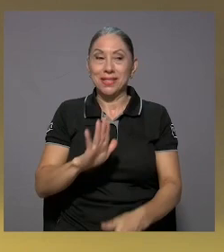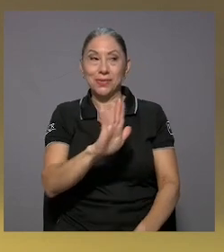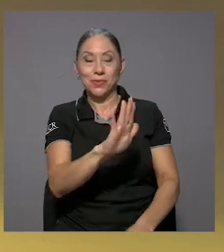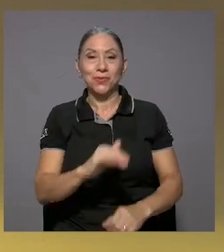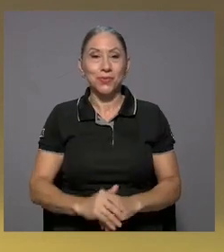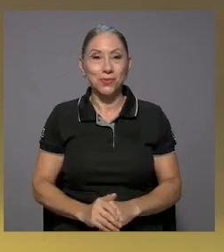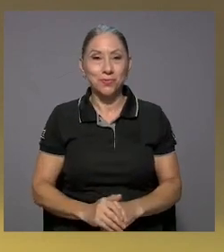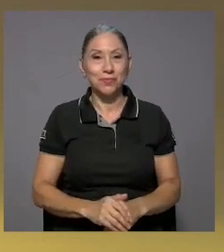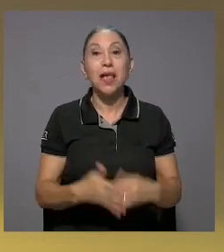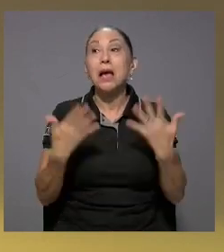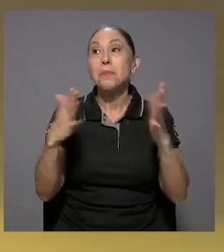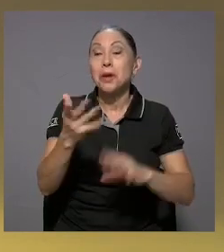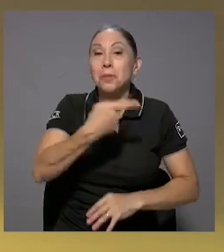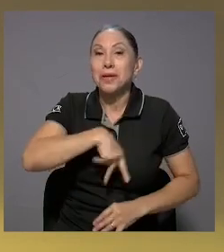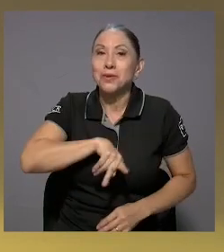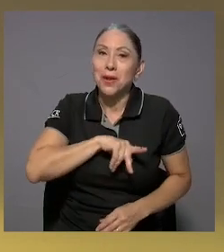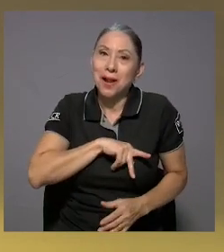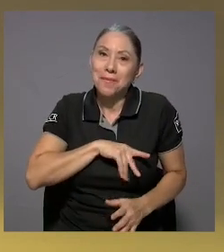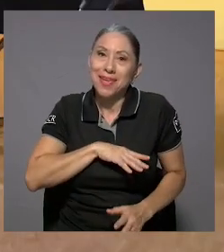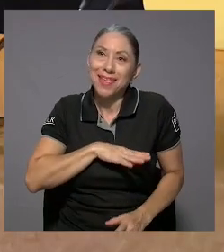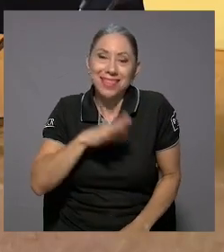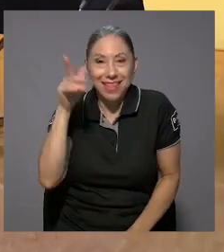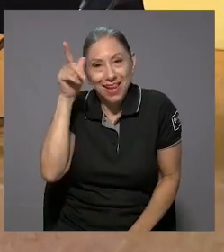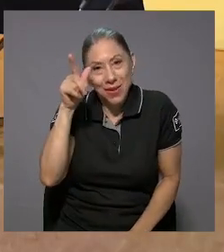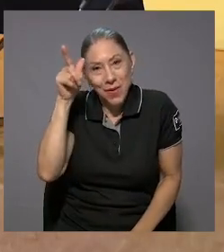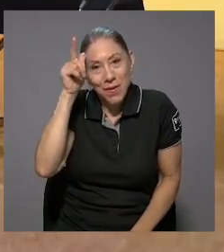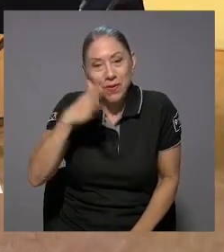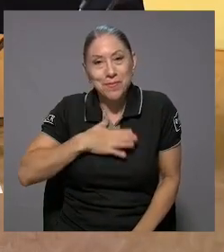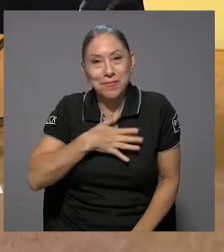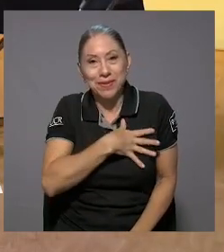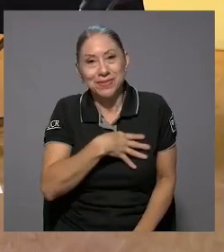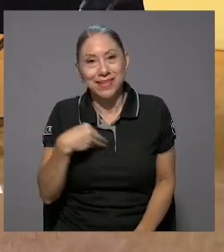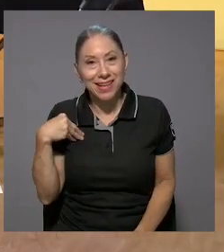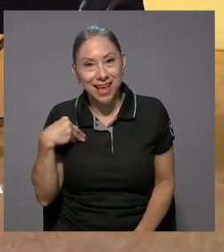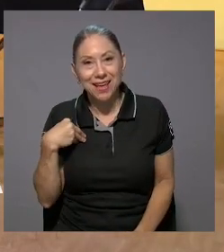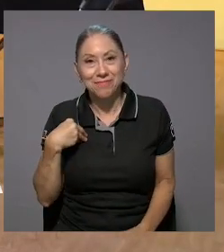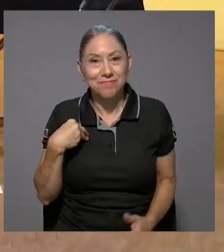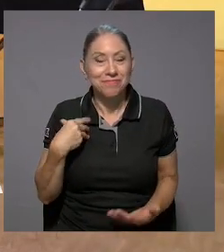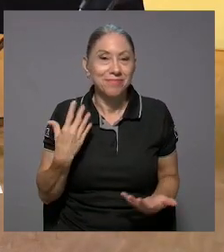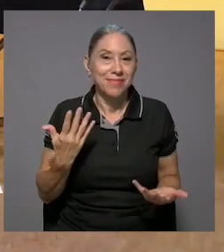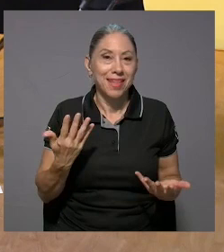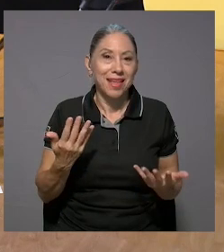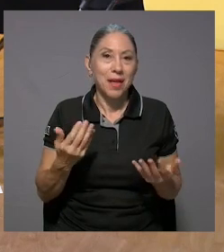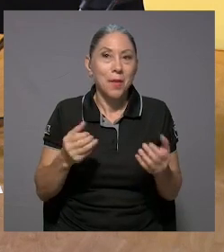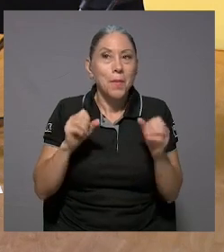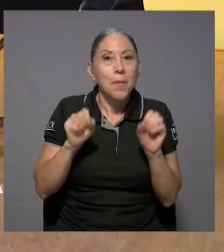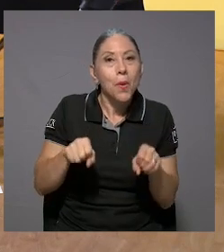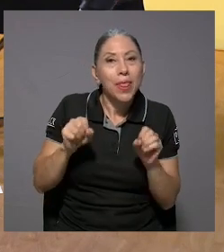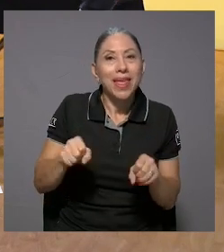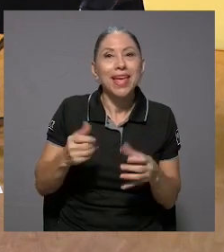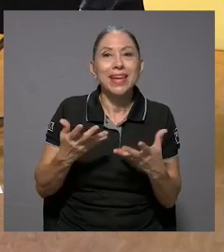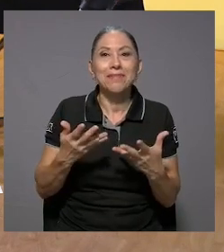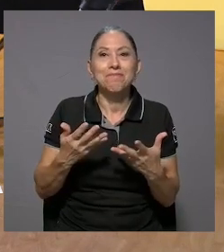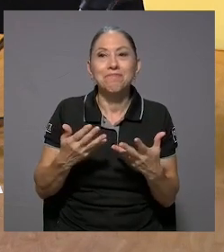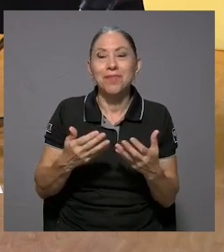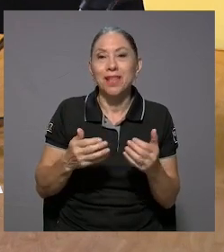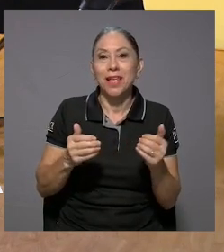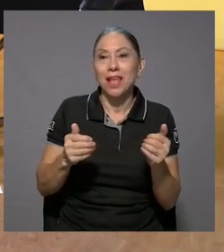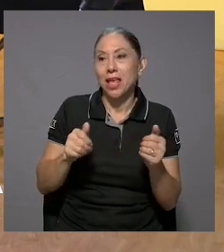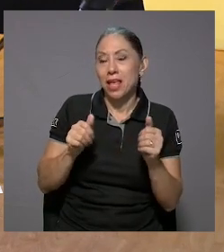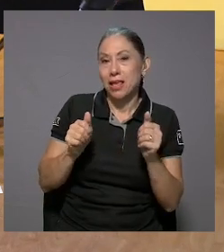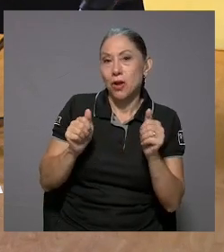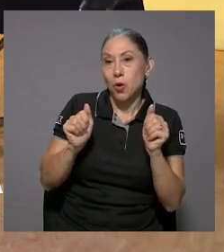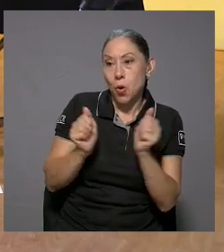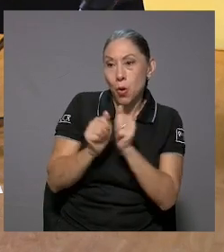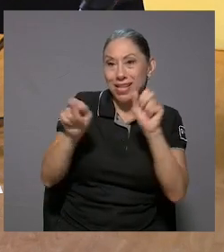que están tomando, que son alumnos suyos? Bueno, pues personalmente obviamente me gustaría a mí mucho poder